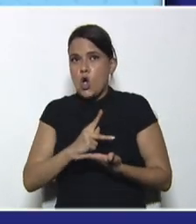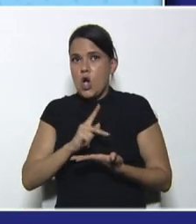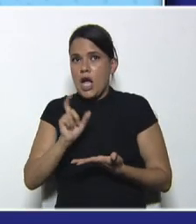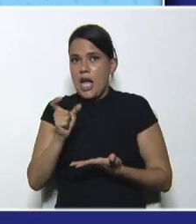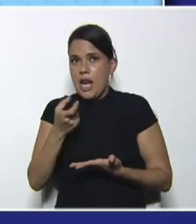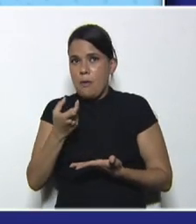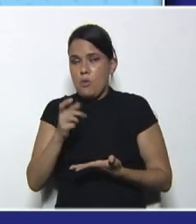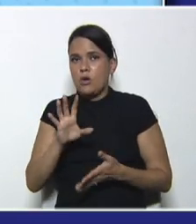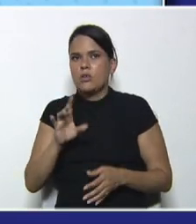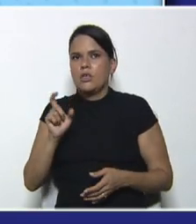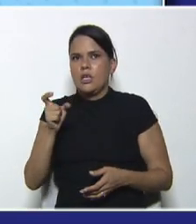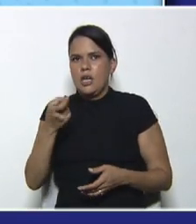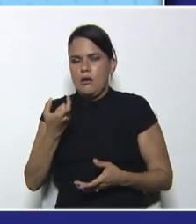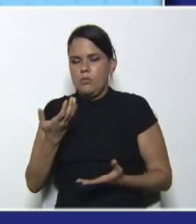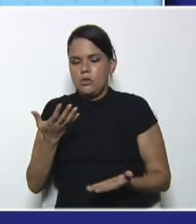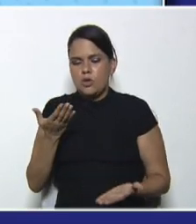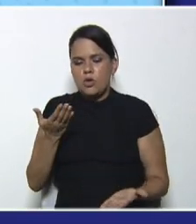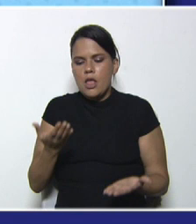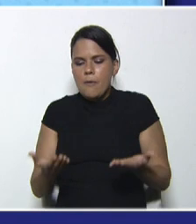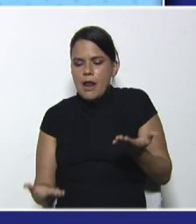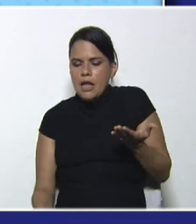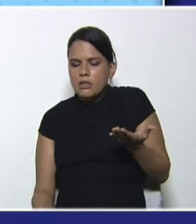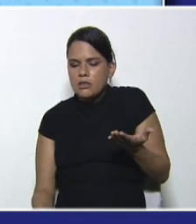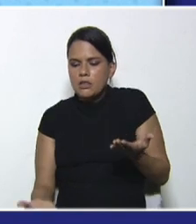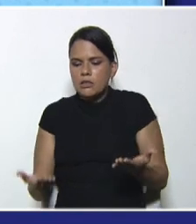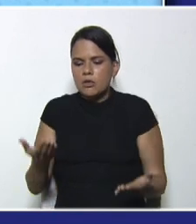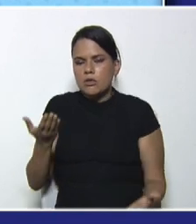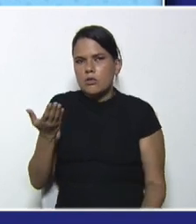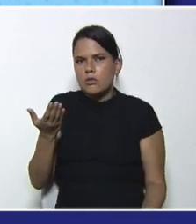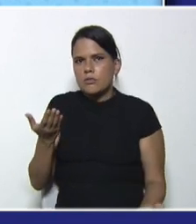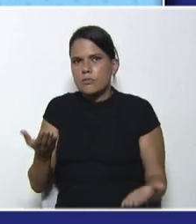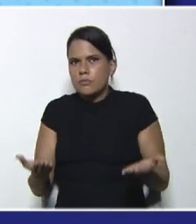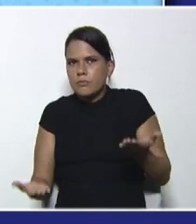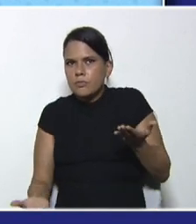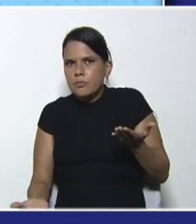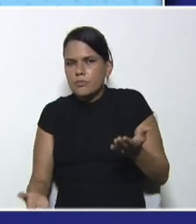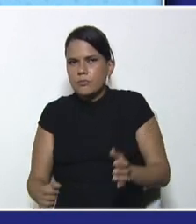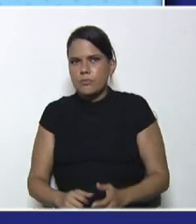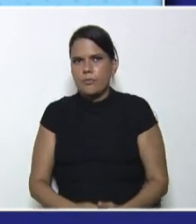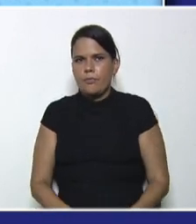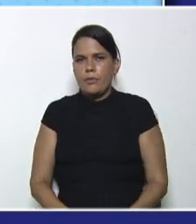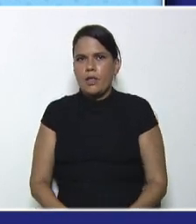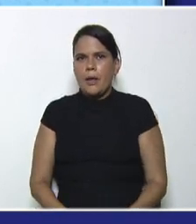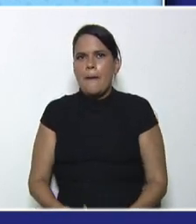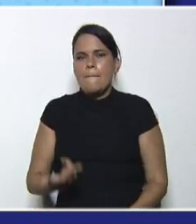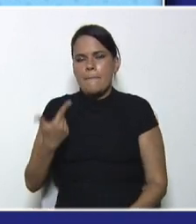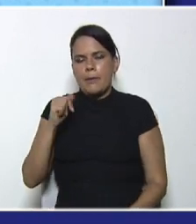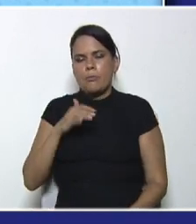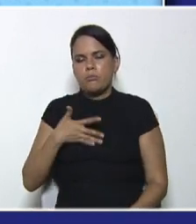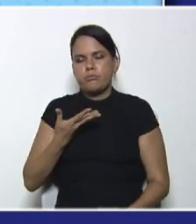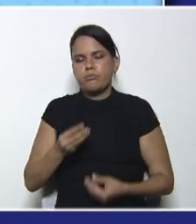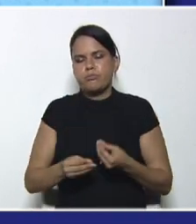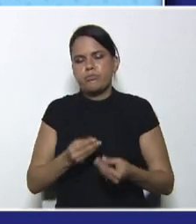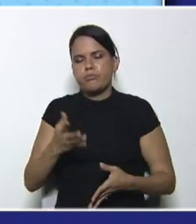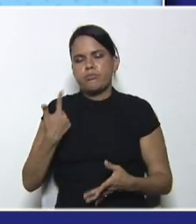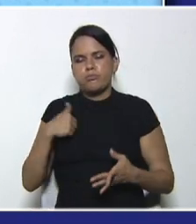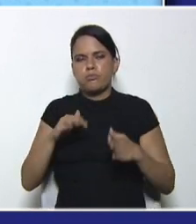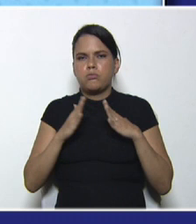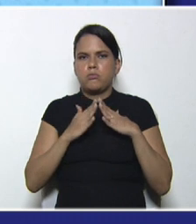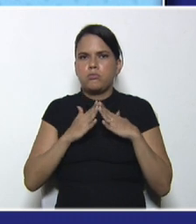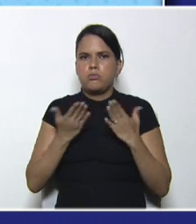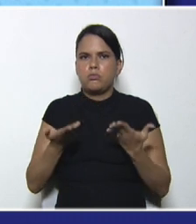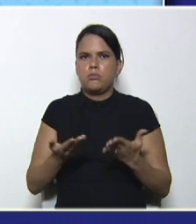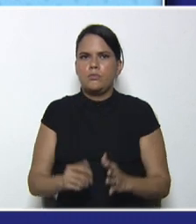emplea una balanza, en el caso en su casa si tienen un peso, para poderlo hacer. Bueno, los que